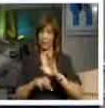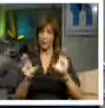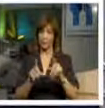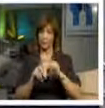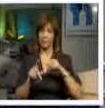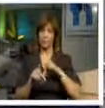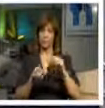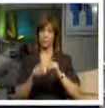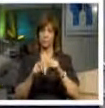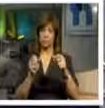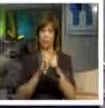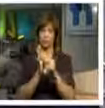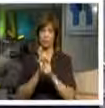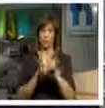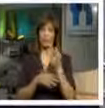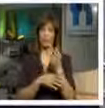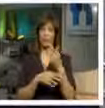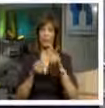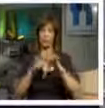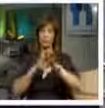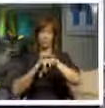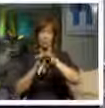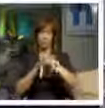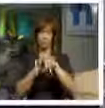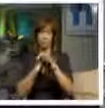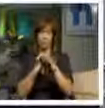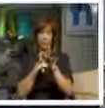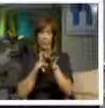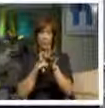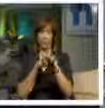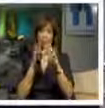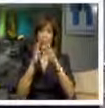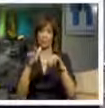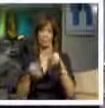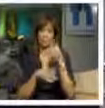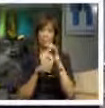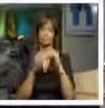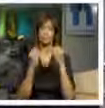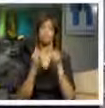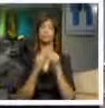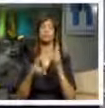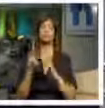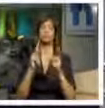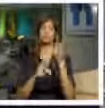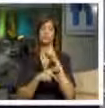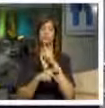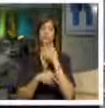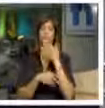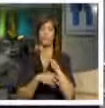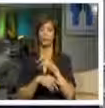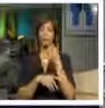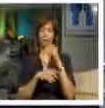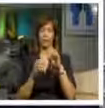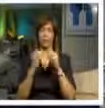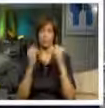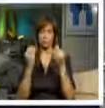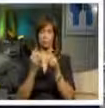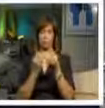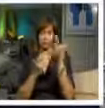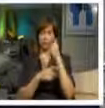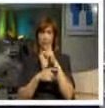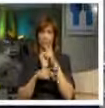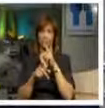esto es ilegal y graban incluso hasta en las mismas casas oficinas hay personas que son tan depravada que en las oficinas